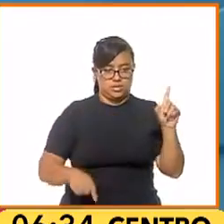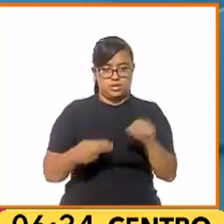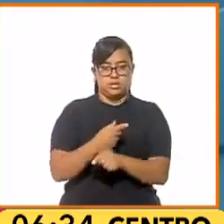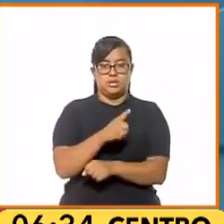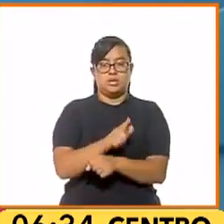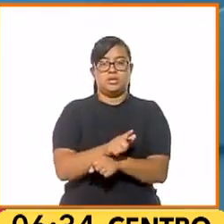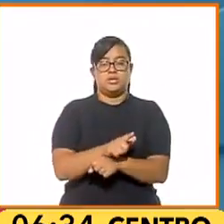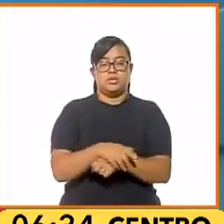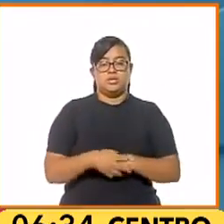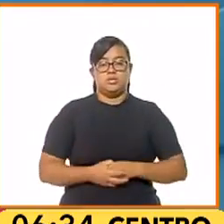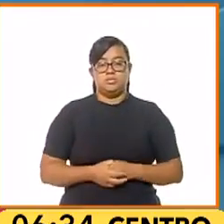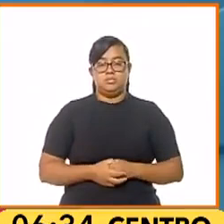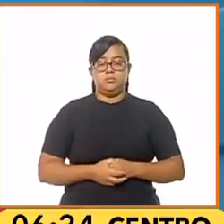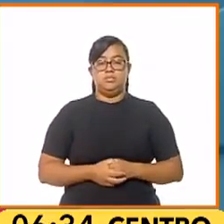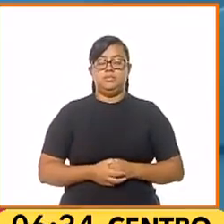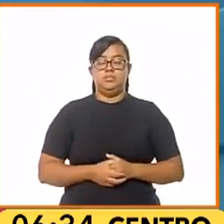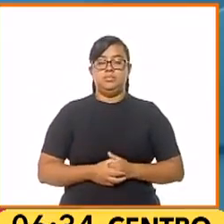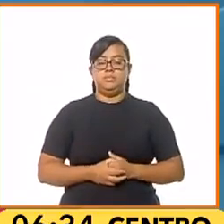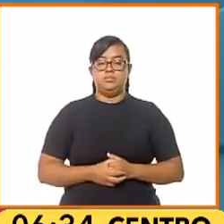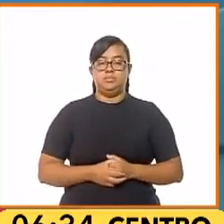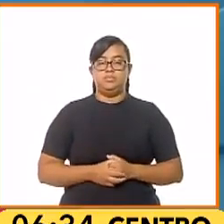nacional, que son